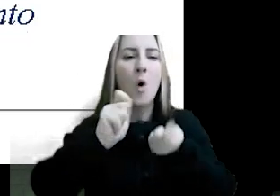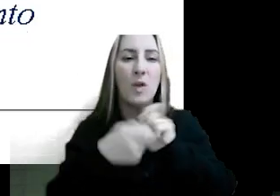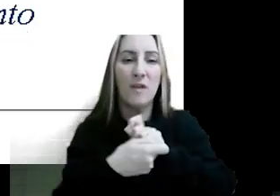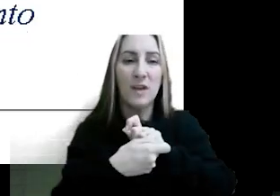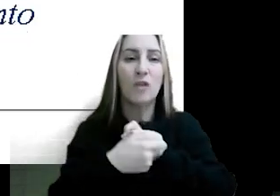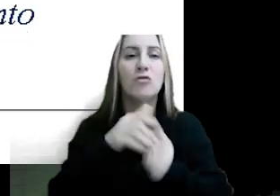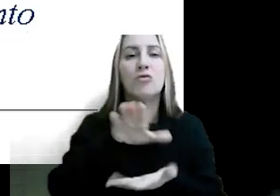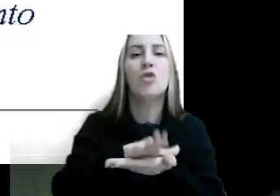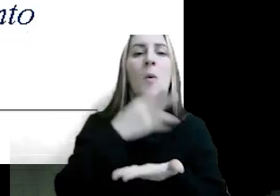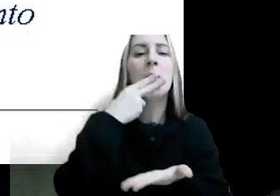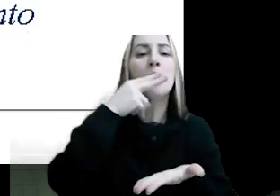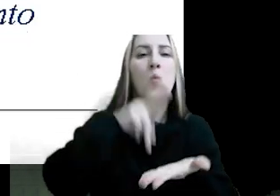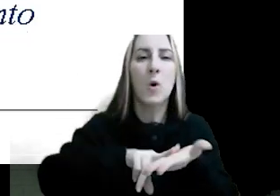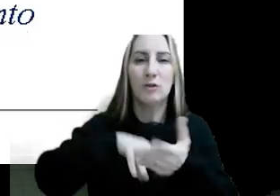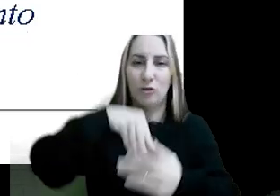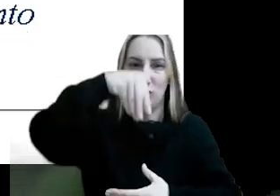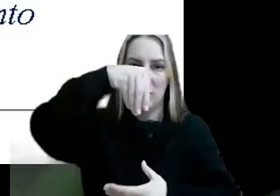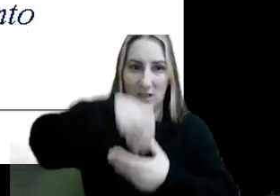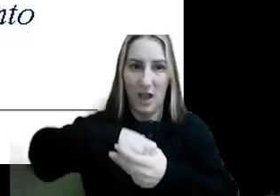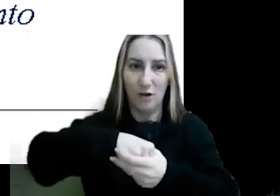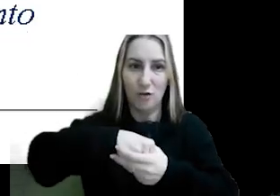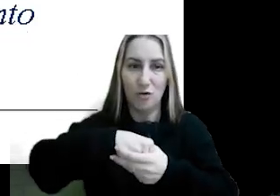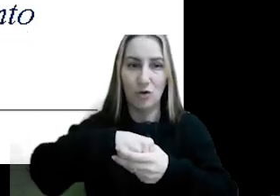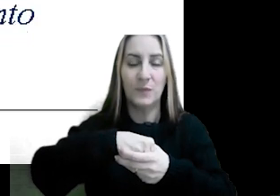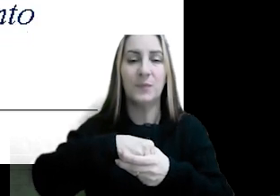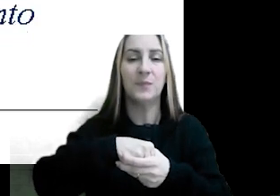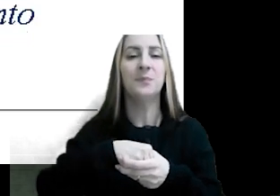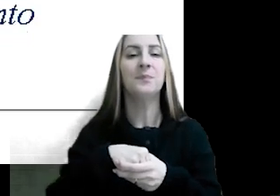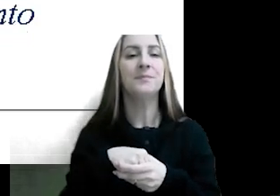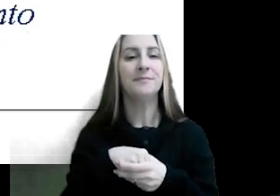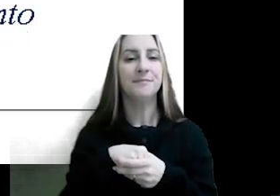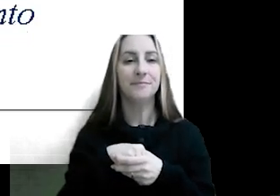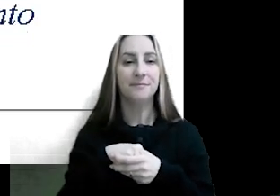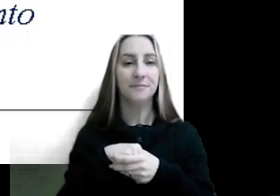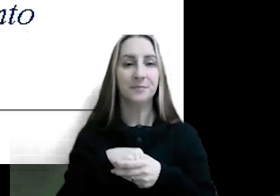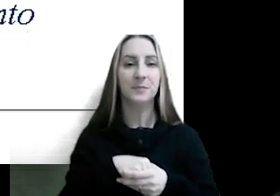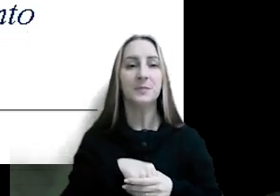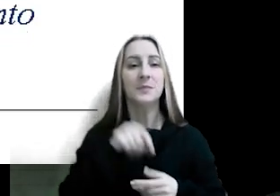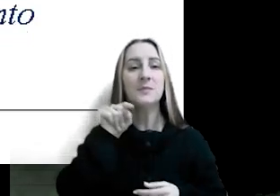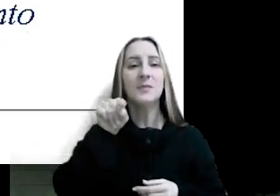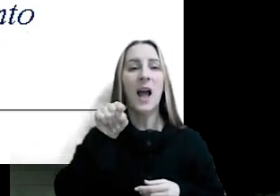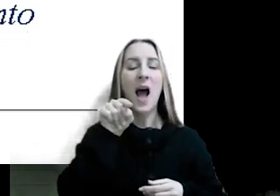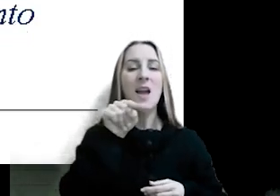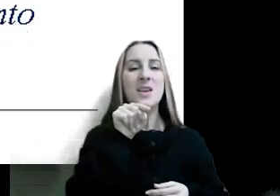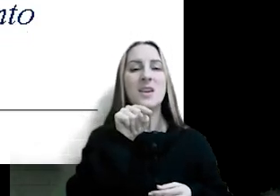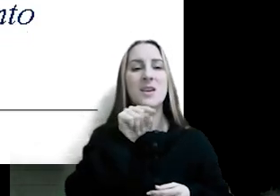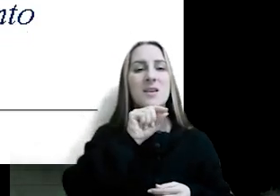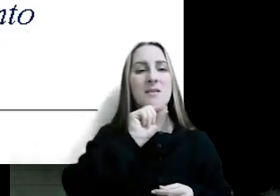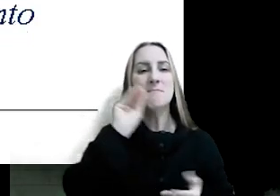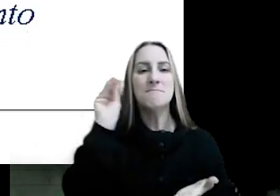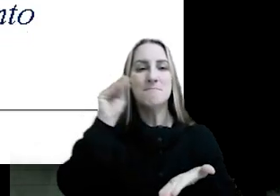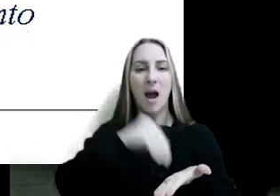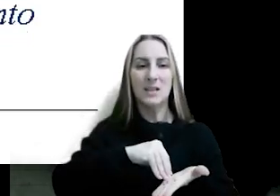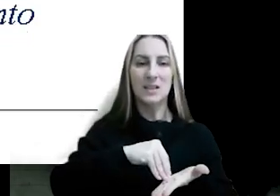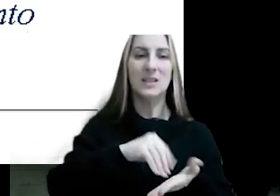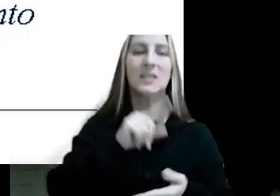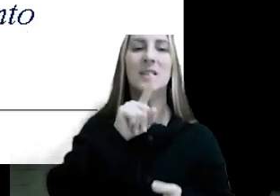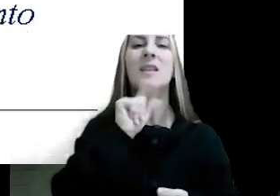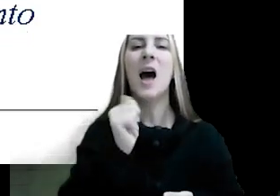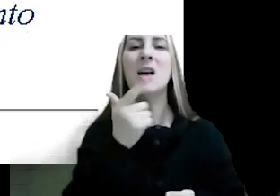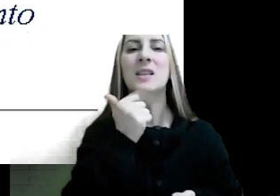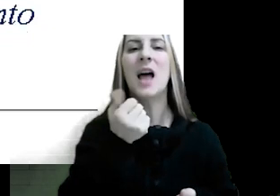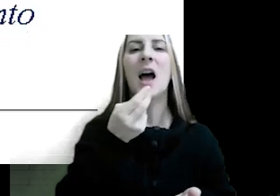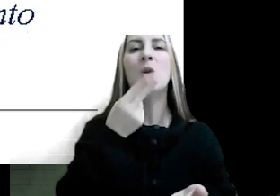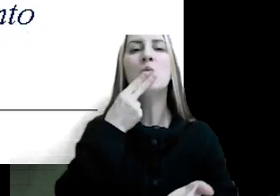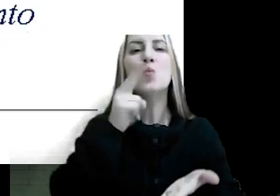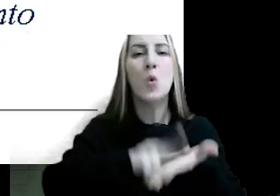impuestos internos, donde aquí se incrementa la tasa de impuestos internos